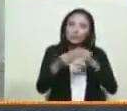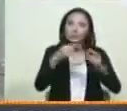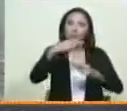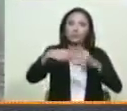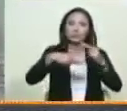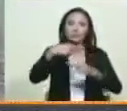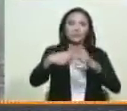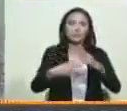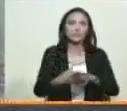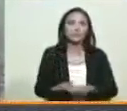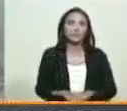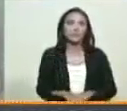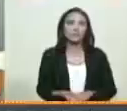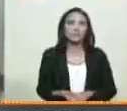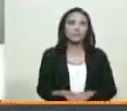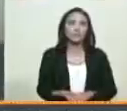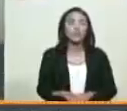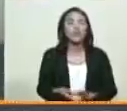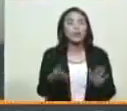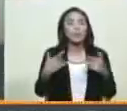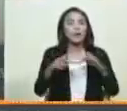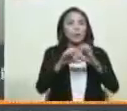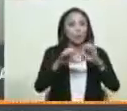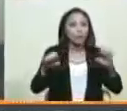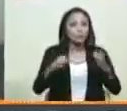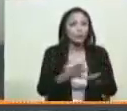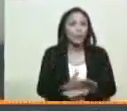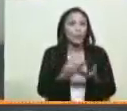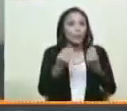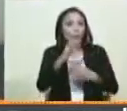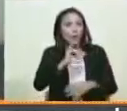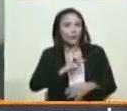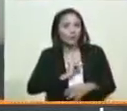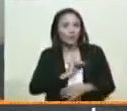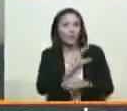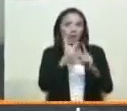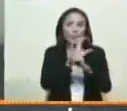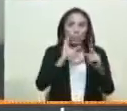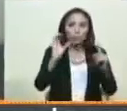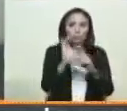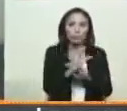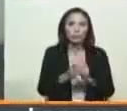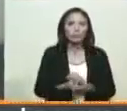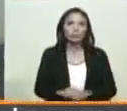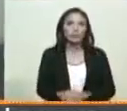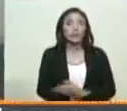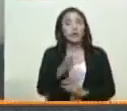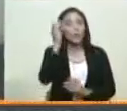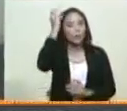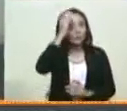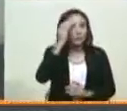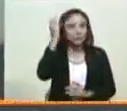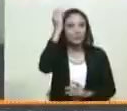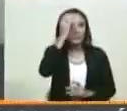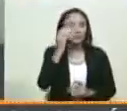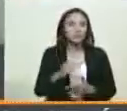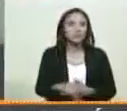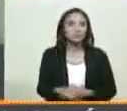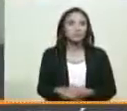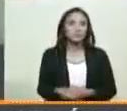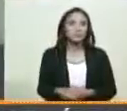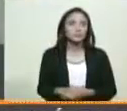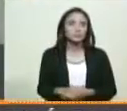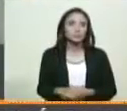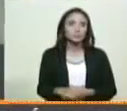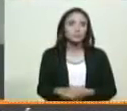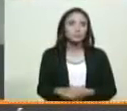pueblo, para su educación, para su dignidad, para su cultura, para su conciencia.